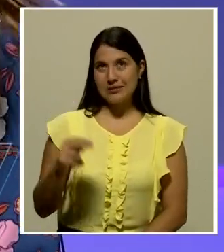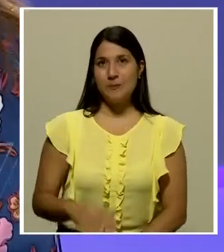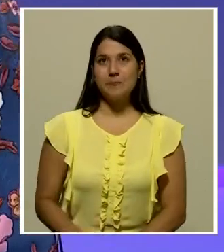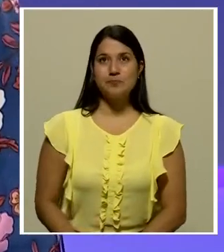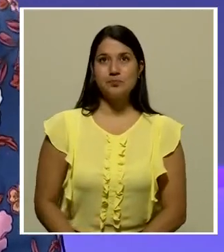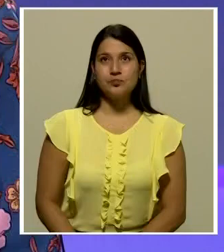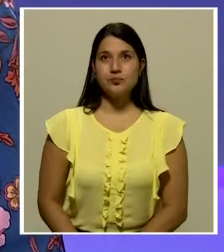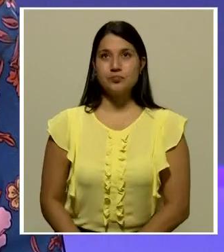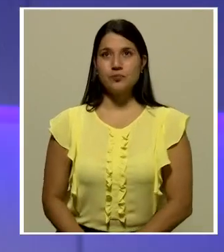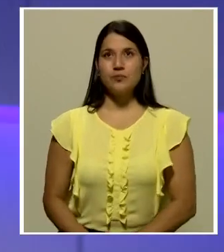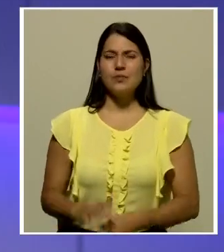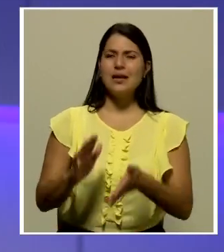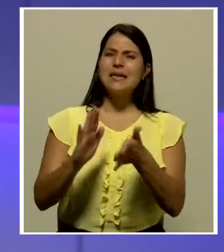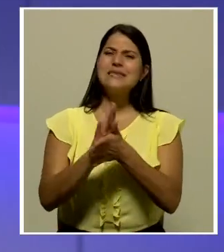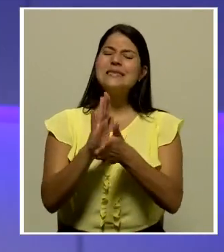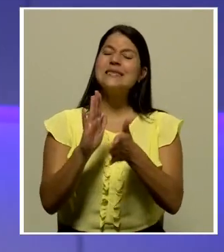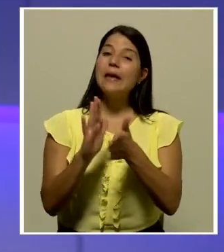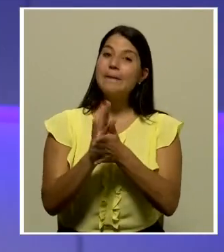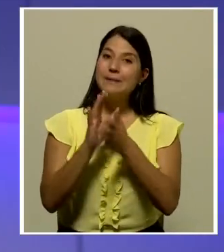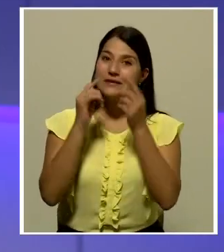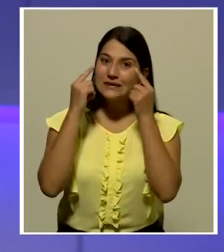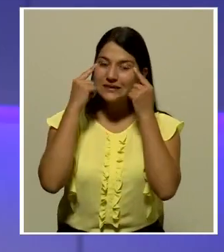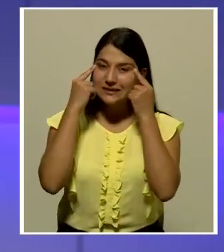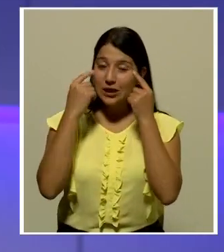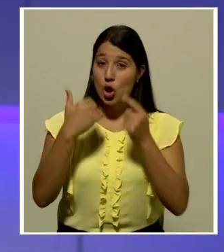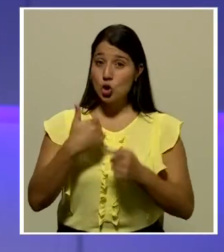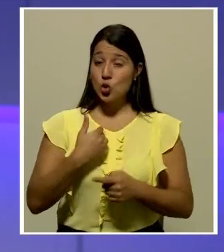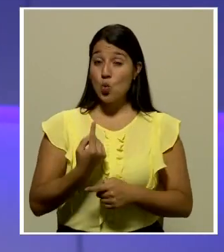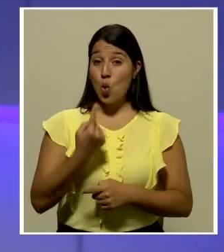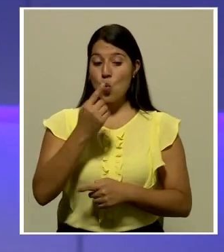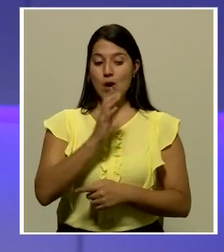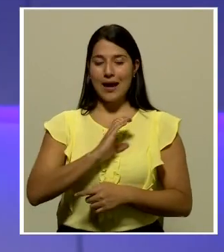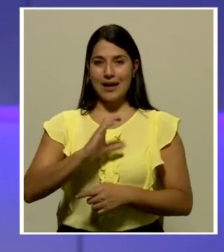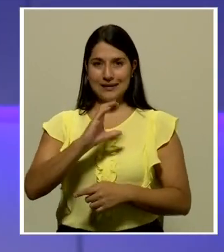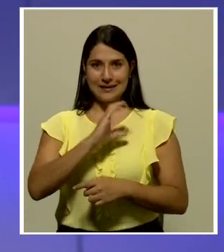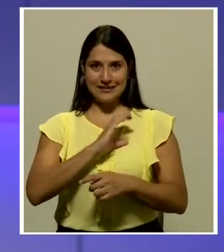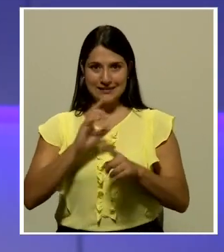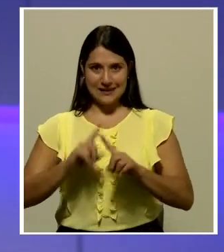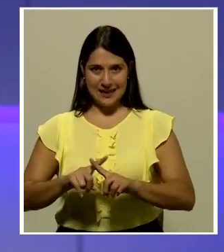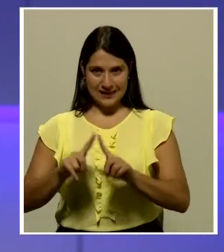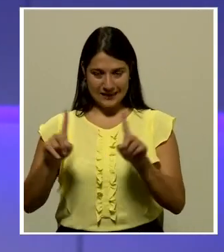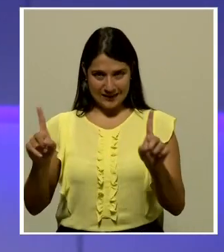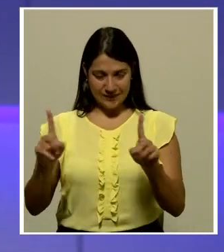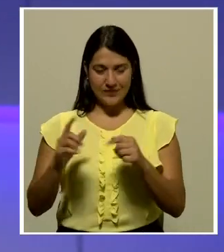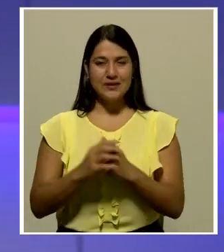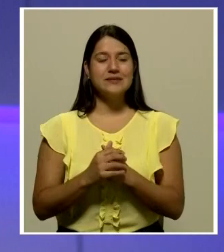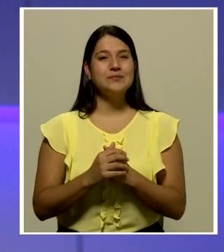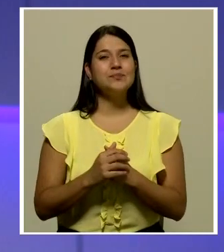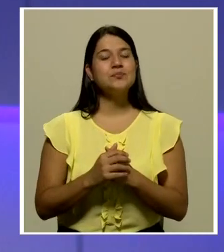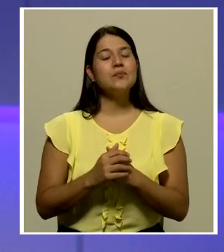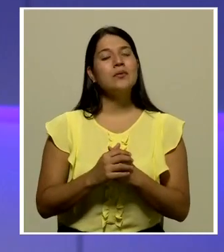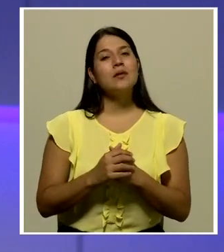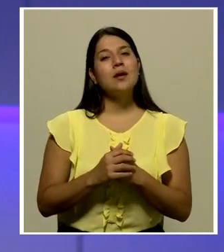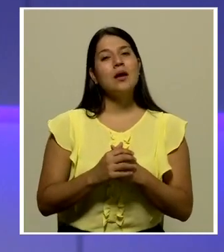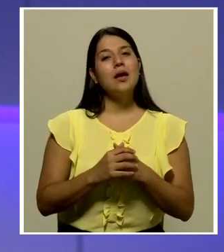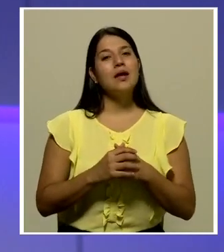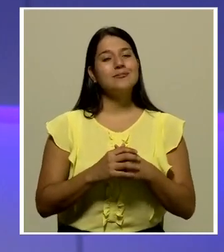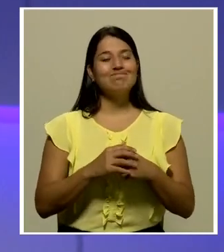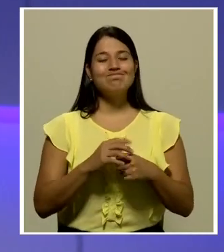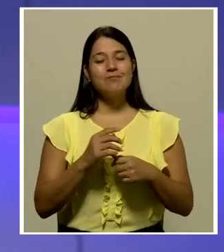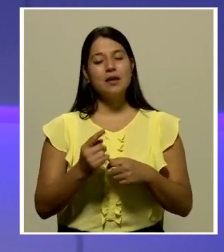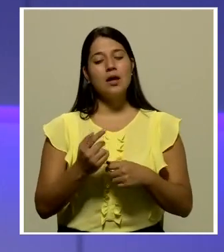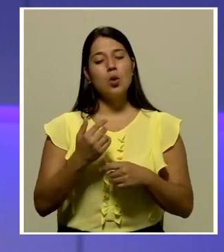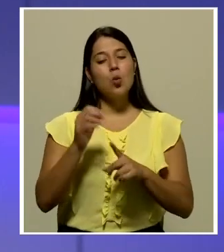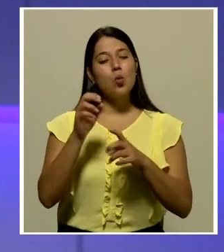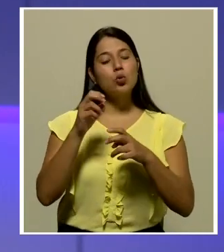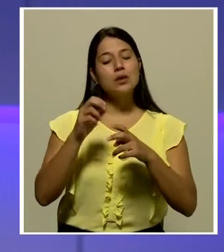El cementazo tuvo una característica particular que lo diferenció de otros escándalos políticos